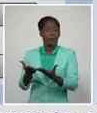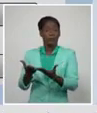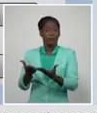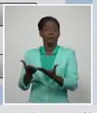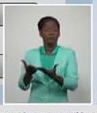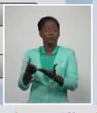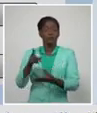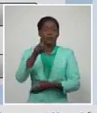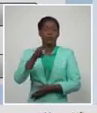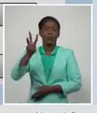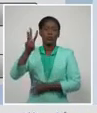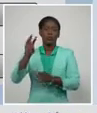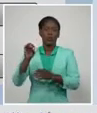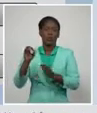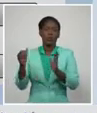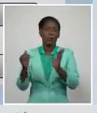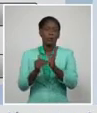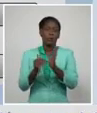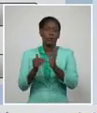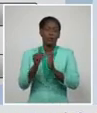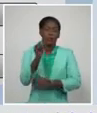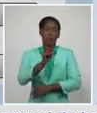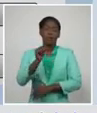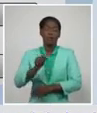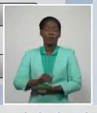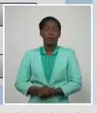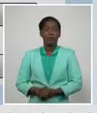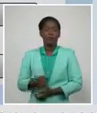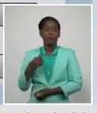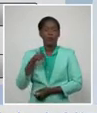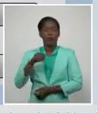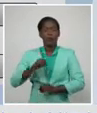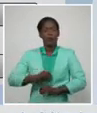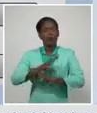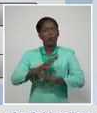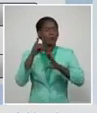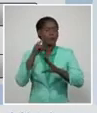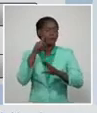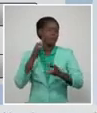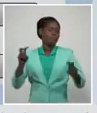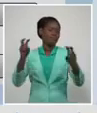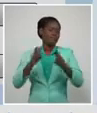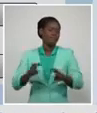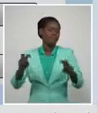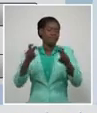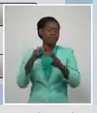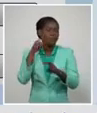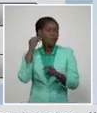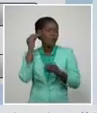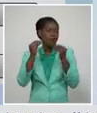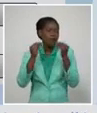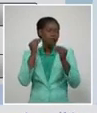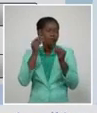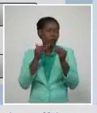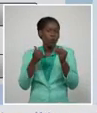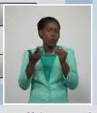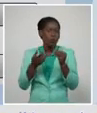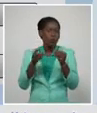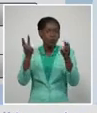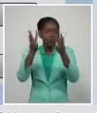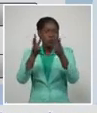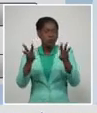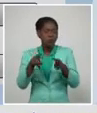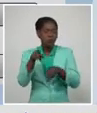130 millones. Es que es más. Esta mañana revisamos las estadísticas que se actualizan continuamente y ya son más